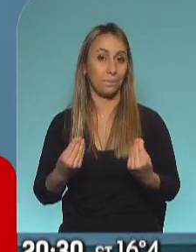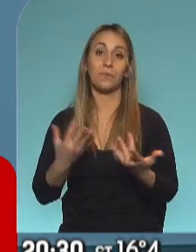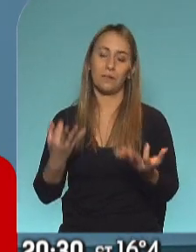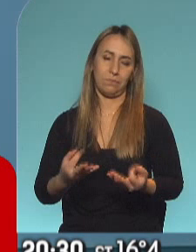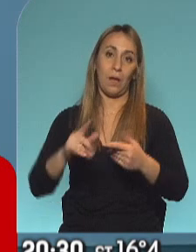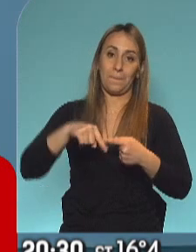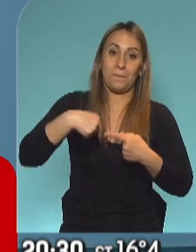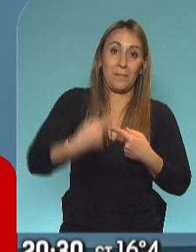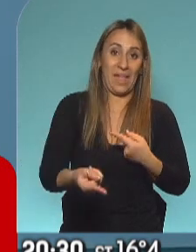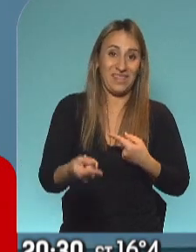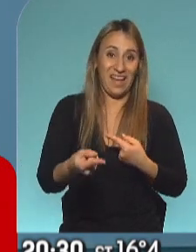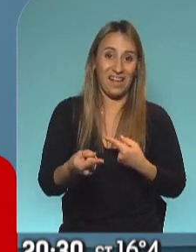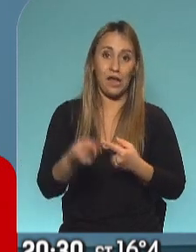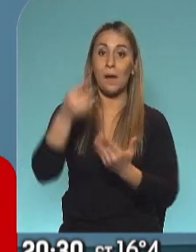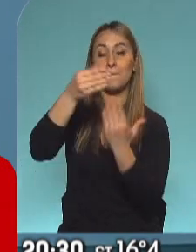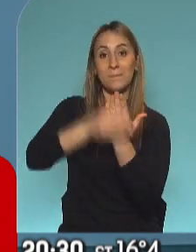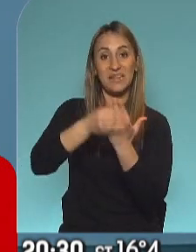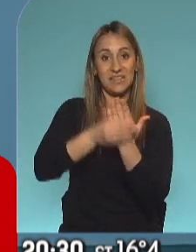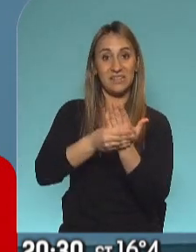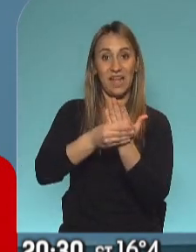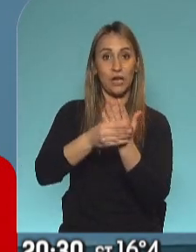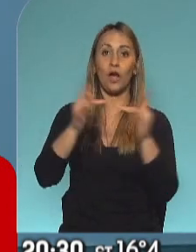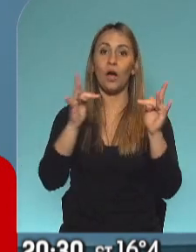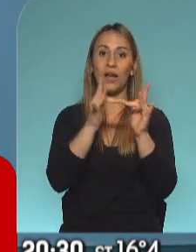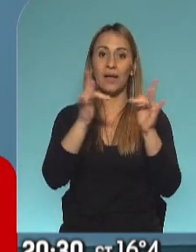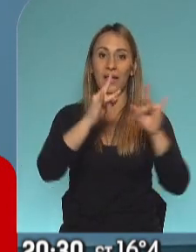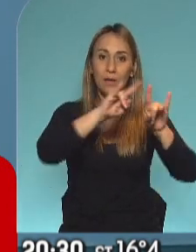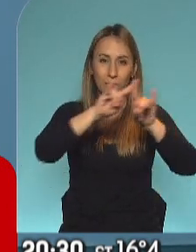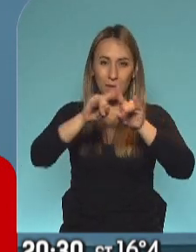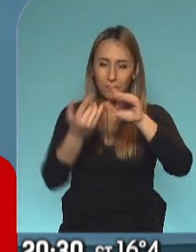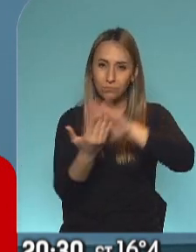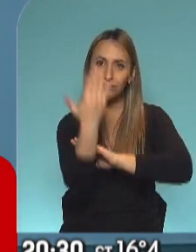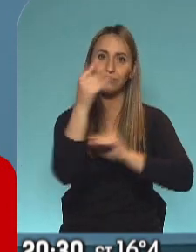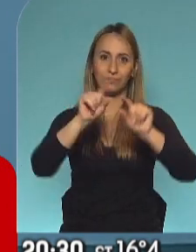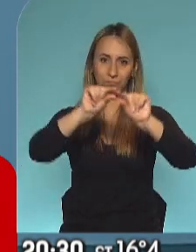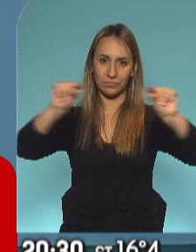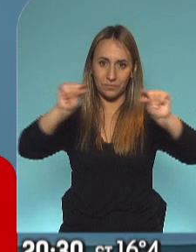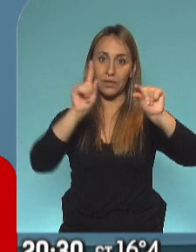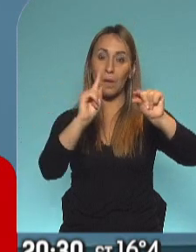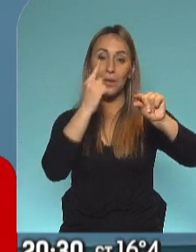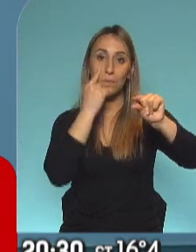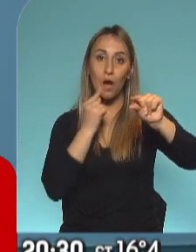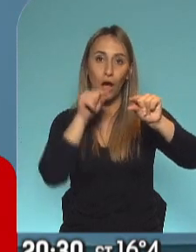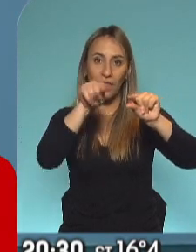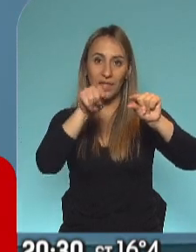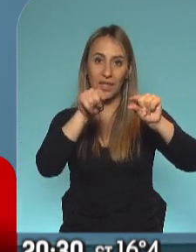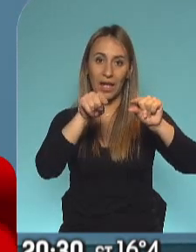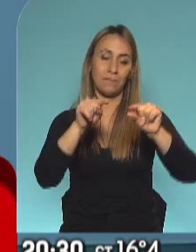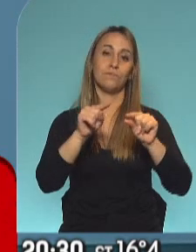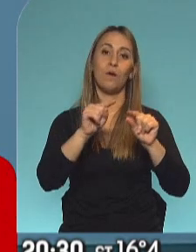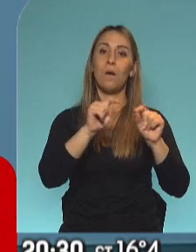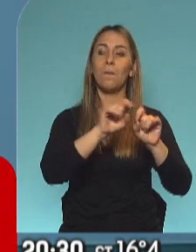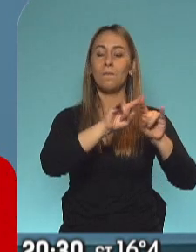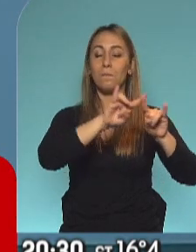mañana en la página de nuestro ministerio que los datos que se carguen ese día en la sala de situación, en nuestra página del